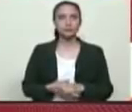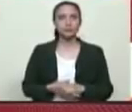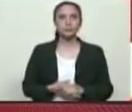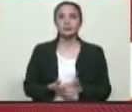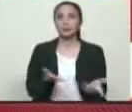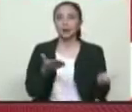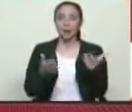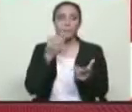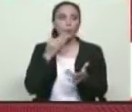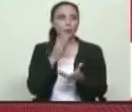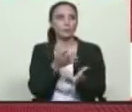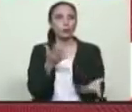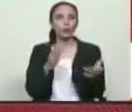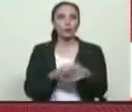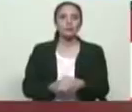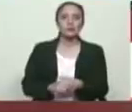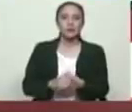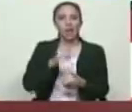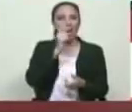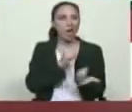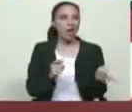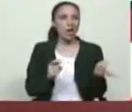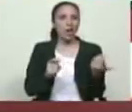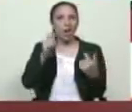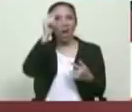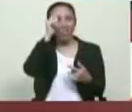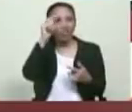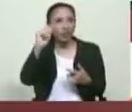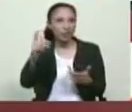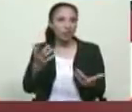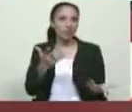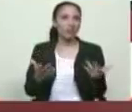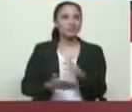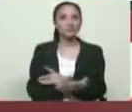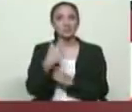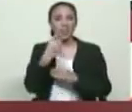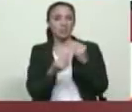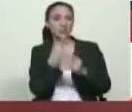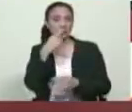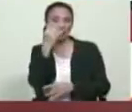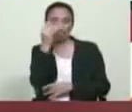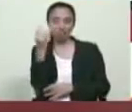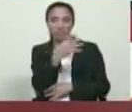caer en el tareísmo, hacer un poco de todo y no hacer nada.